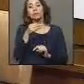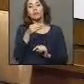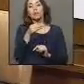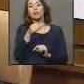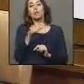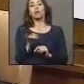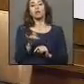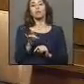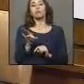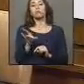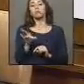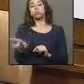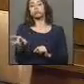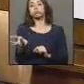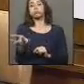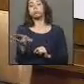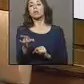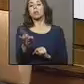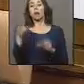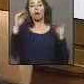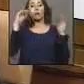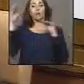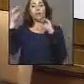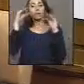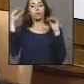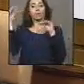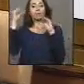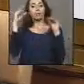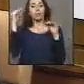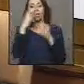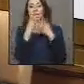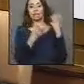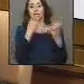por encima, cuando uno habla...